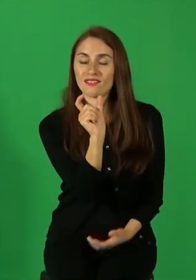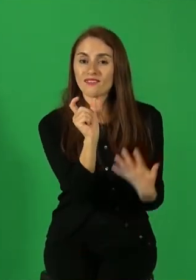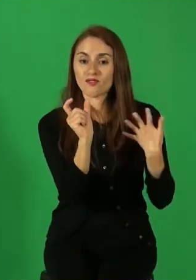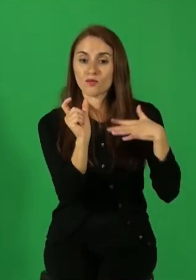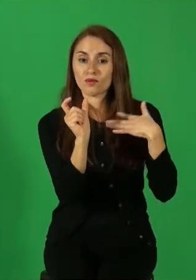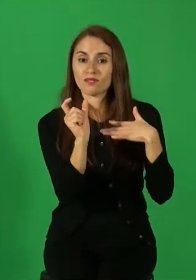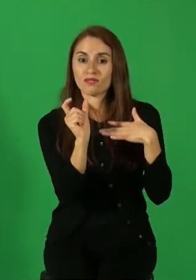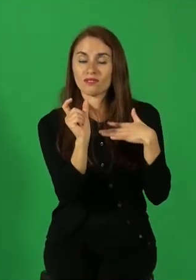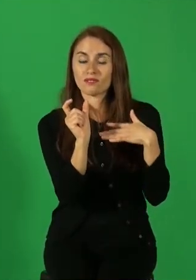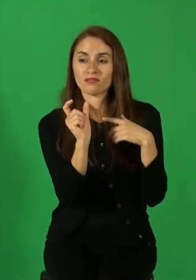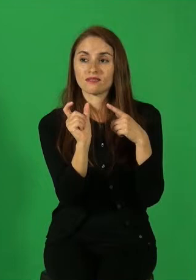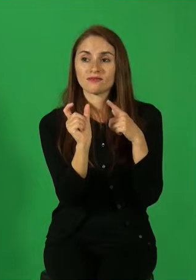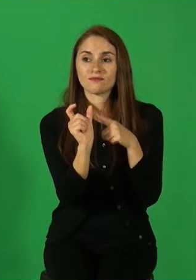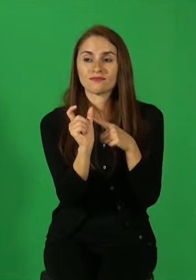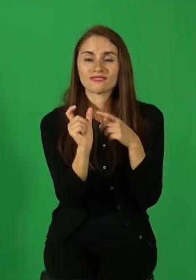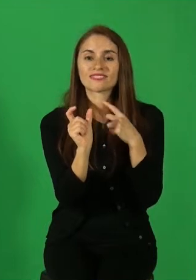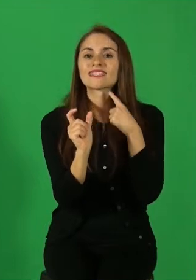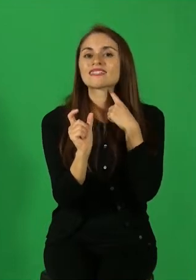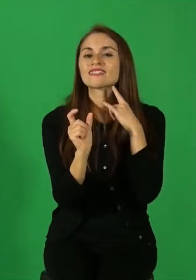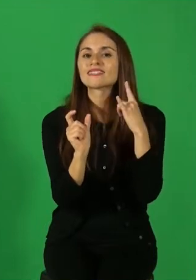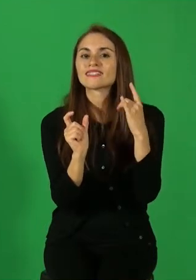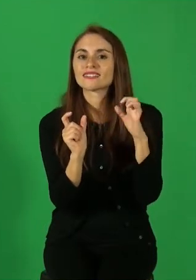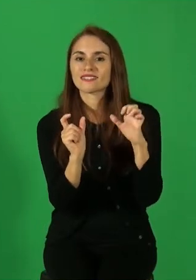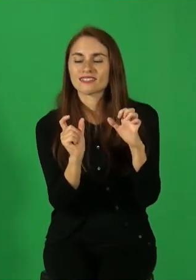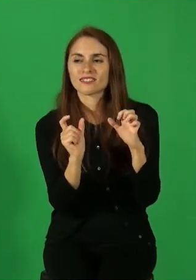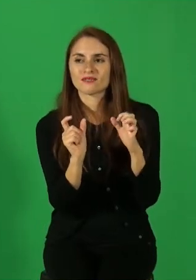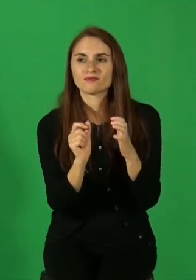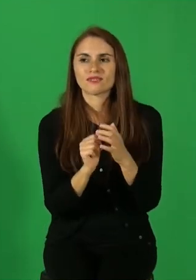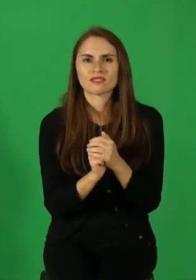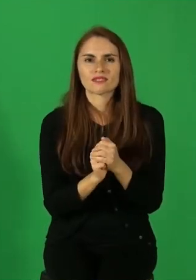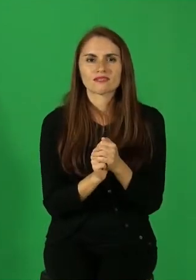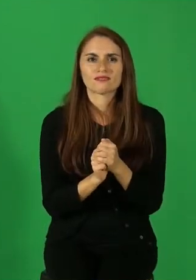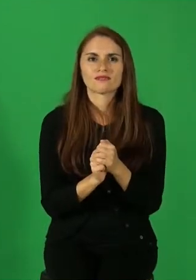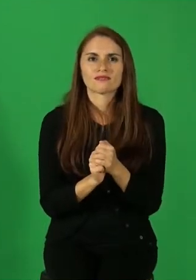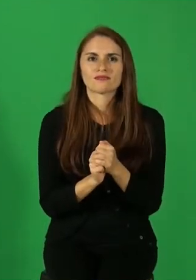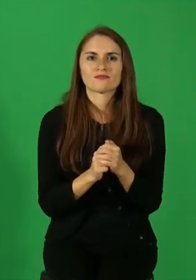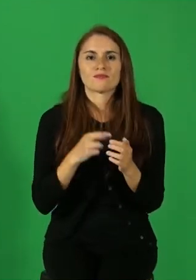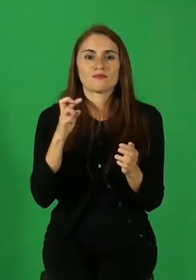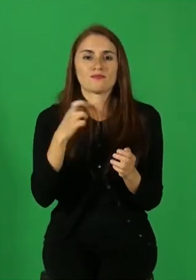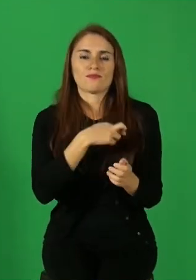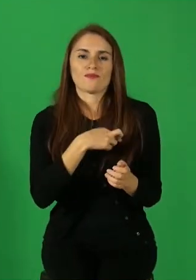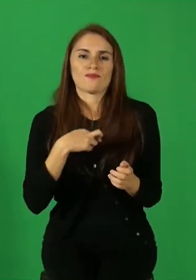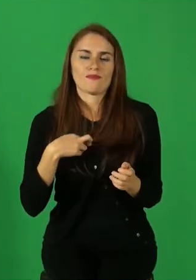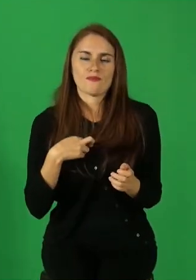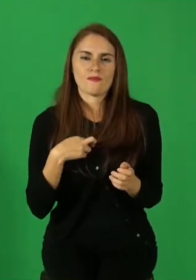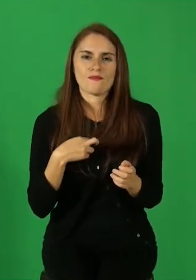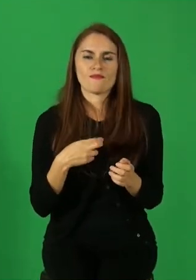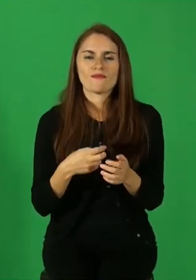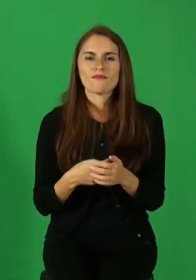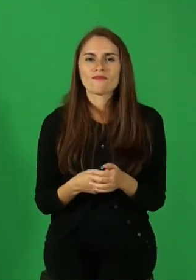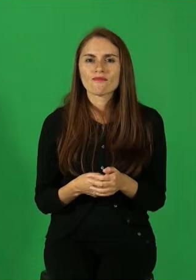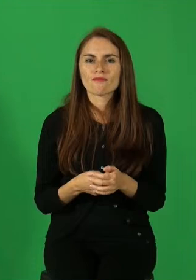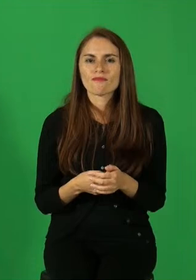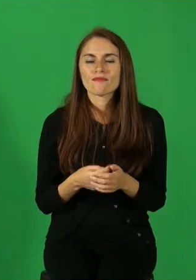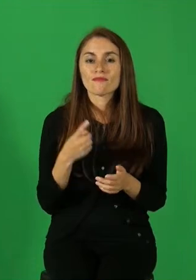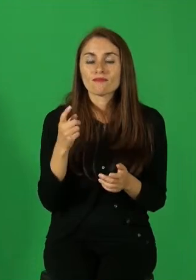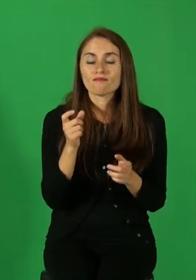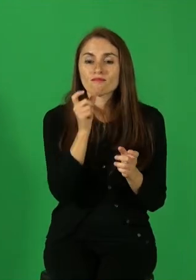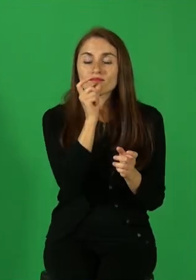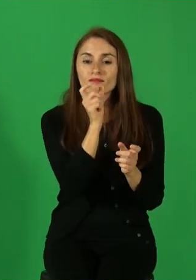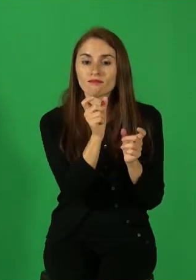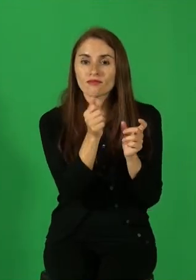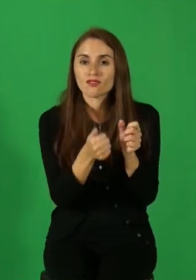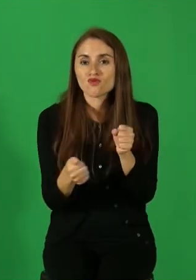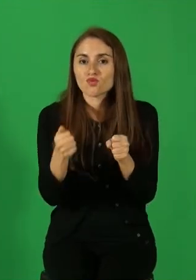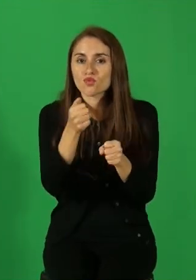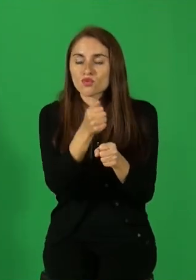es que es un pronombre relativo, ¿no es cierto? Y de algún modo está